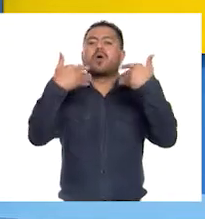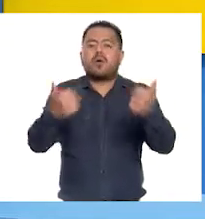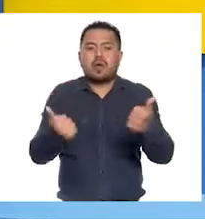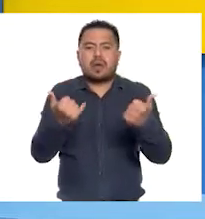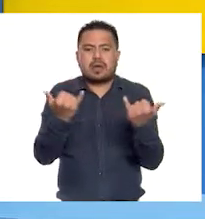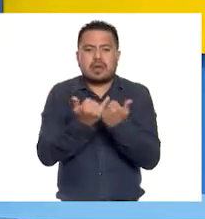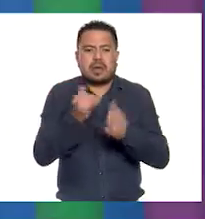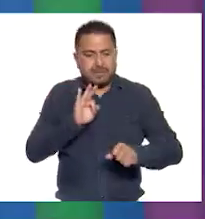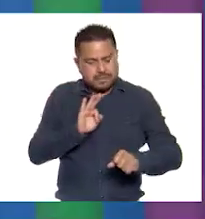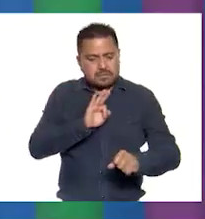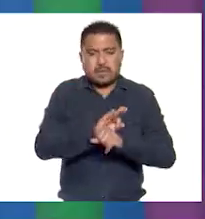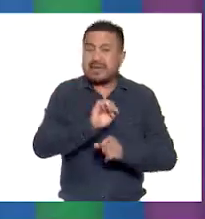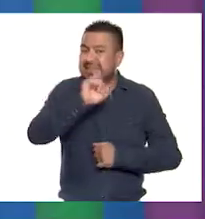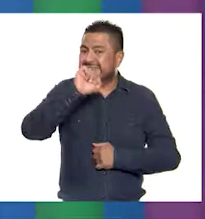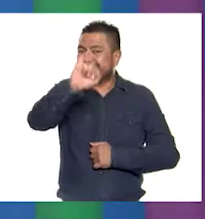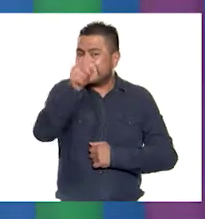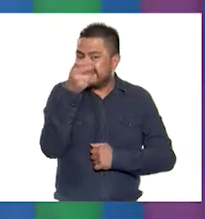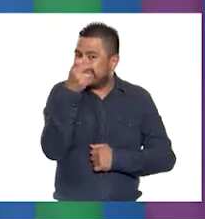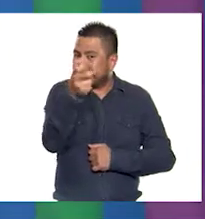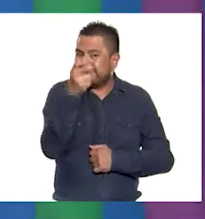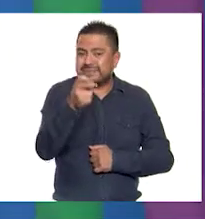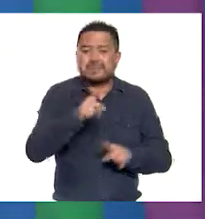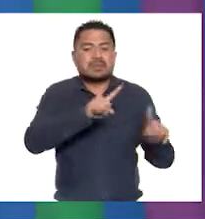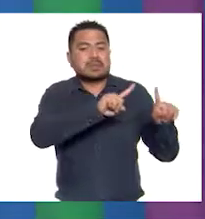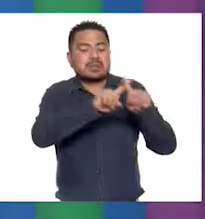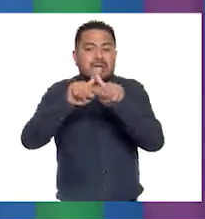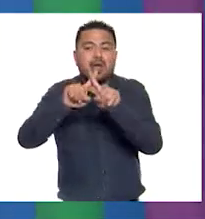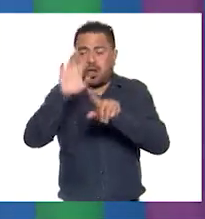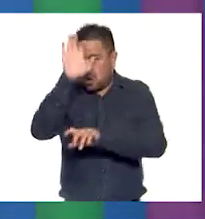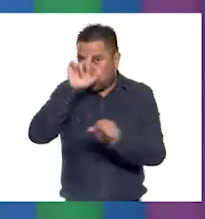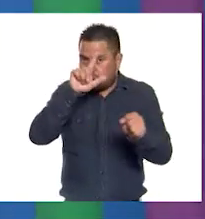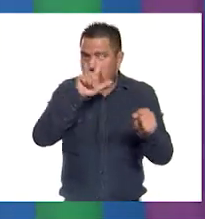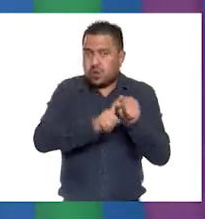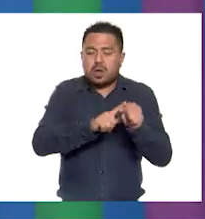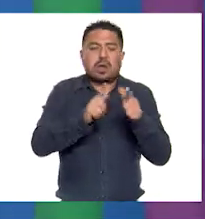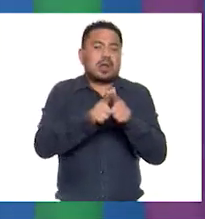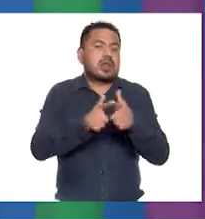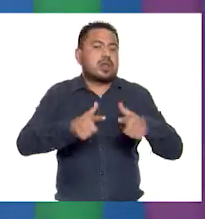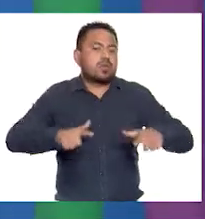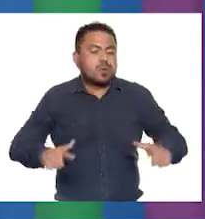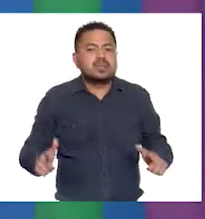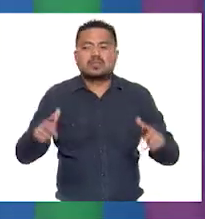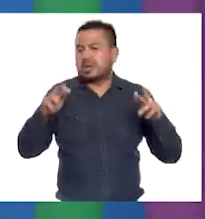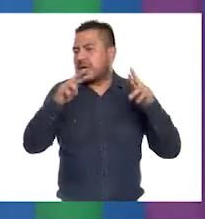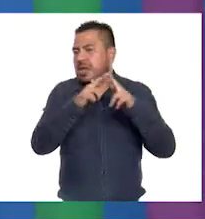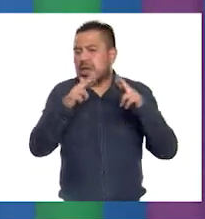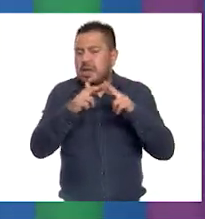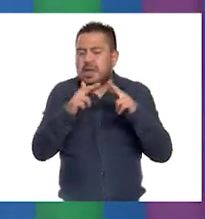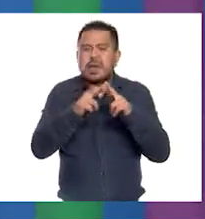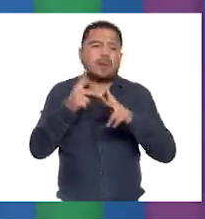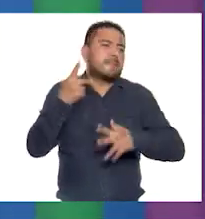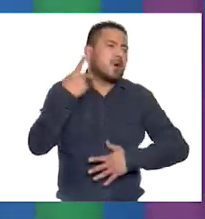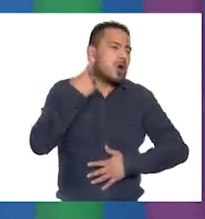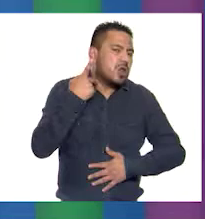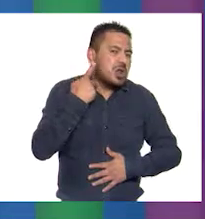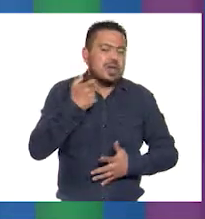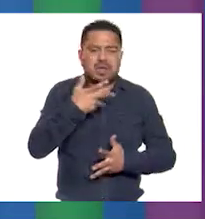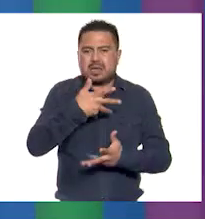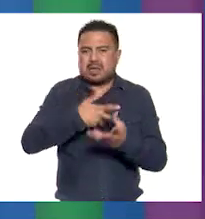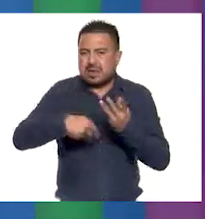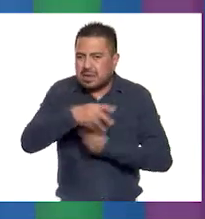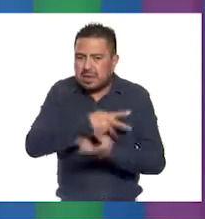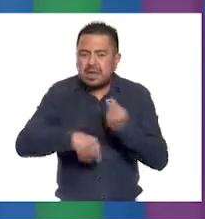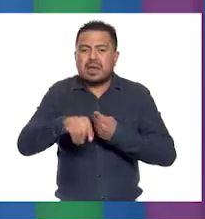y defenderse. Exactamente, Jenny. La diversidad cultural, lingüística, religiosa, política,